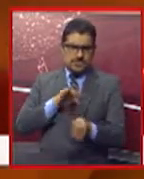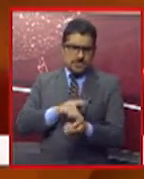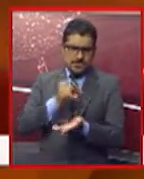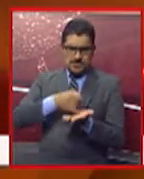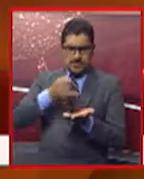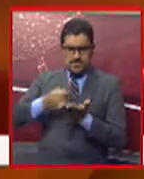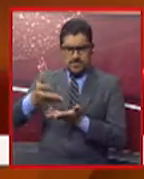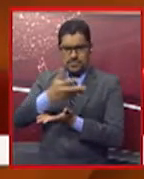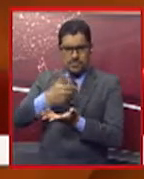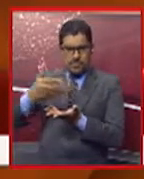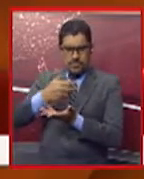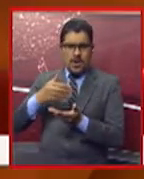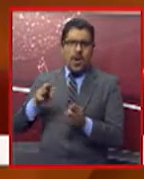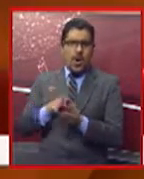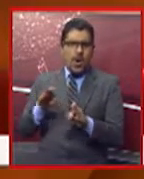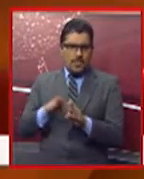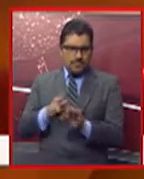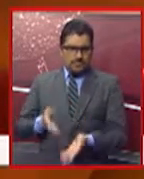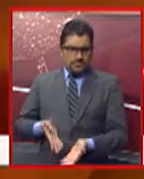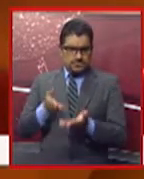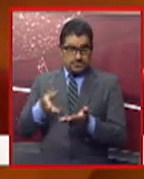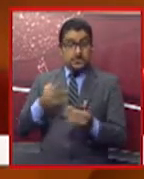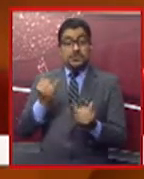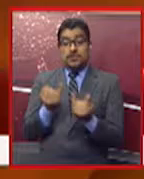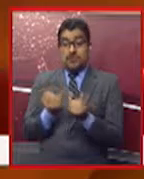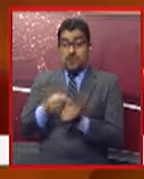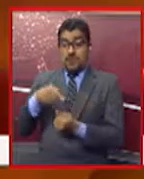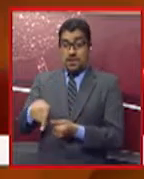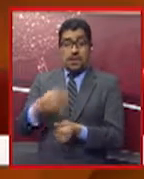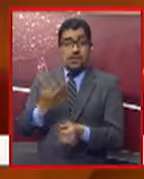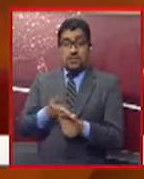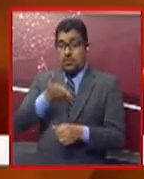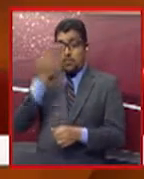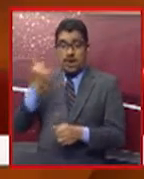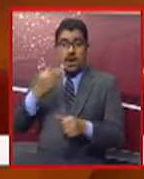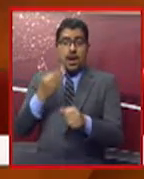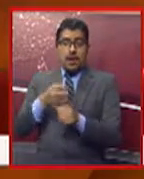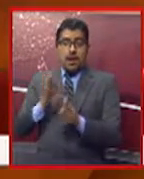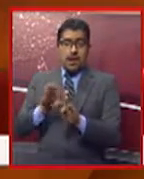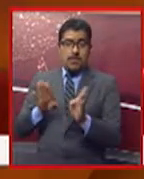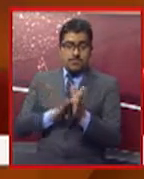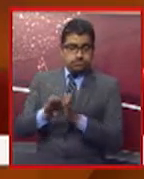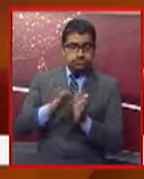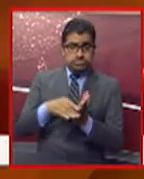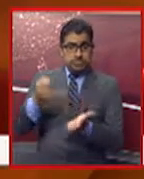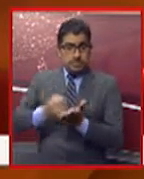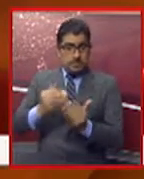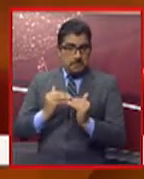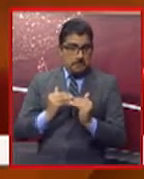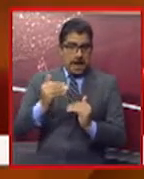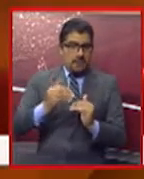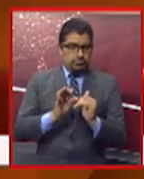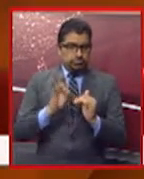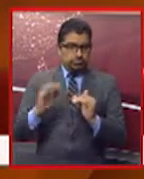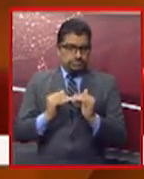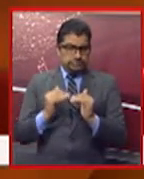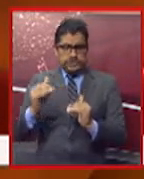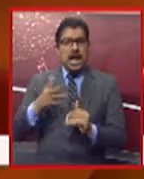tributaria. Esto al no crear ni incrementar los impuestos